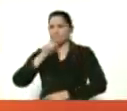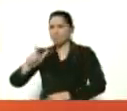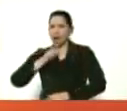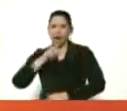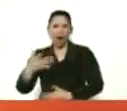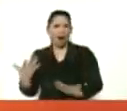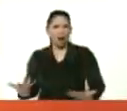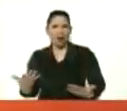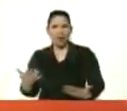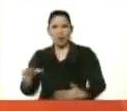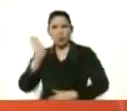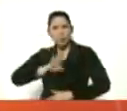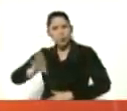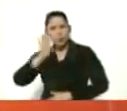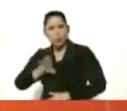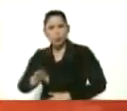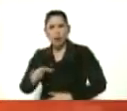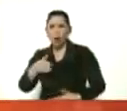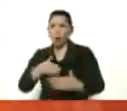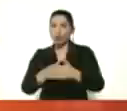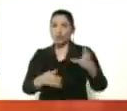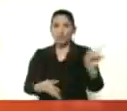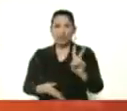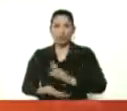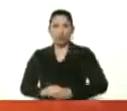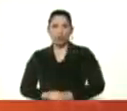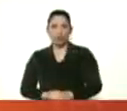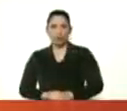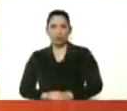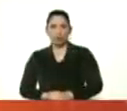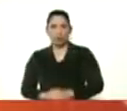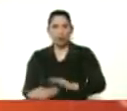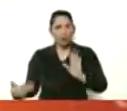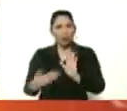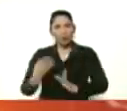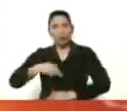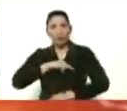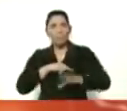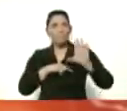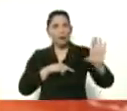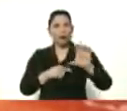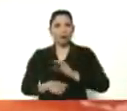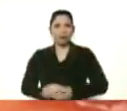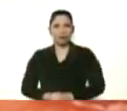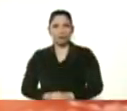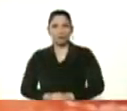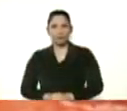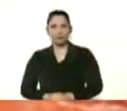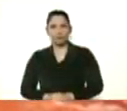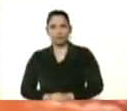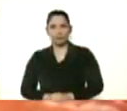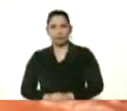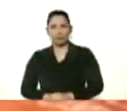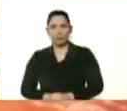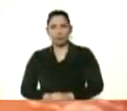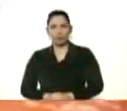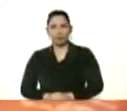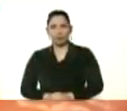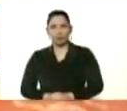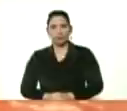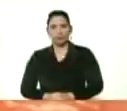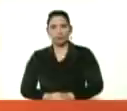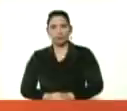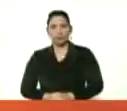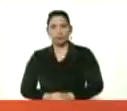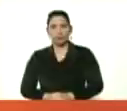malintencionada, sucia, de la agencia EFE contra Venezuela, contra nuestra patria. ¿Ah? Miren la viga